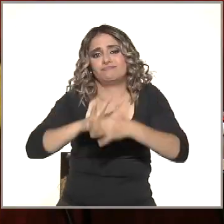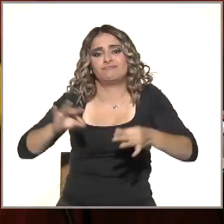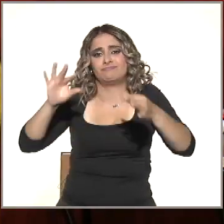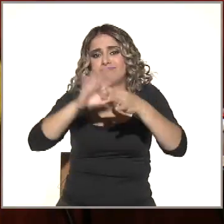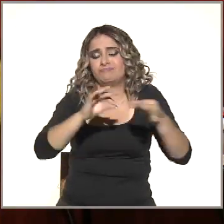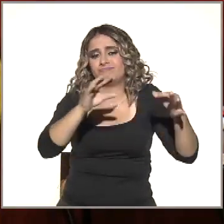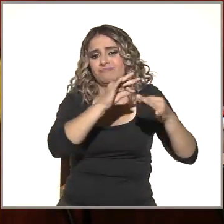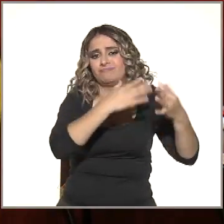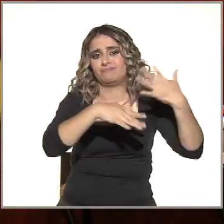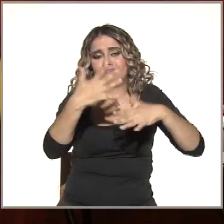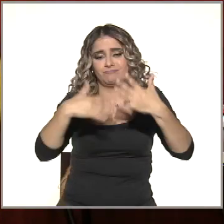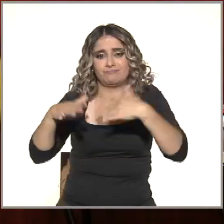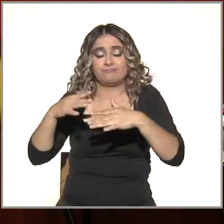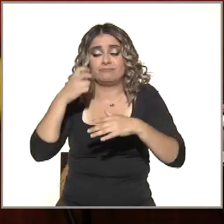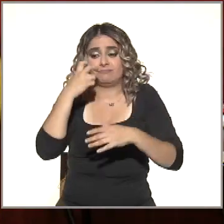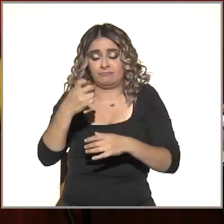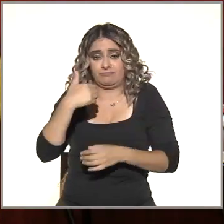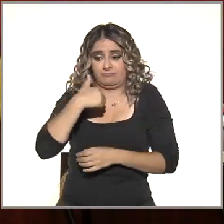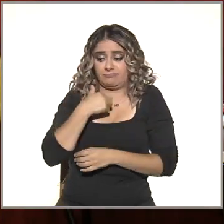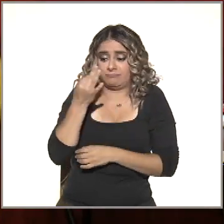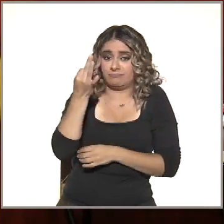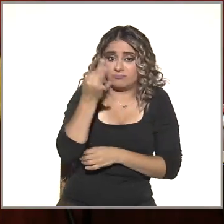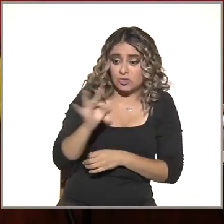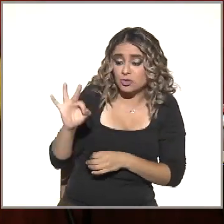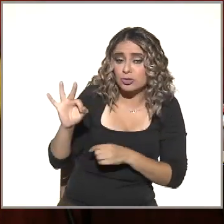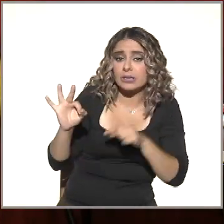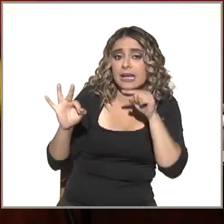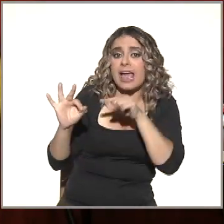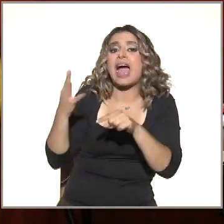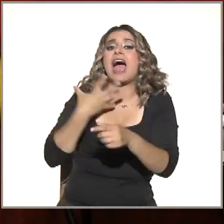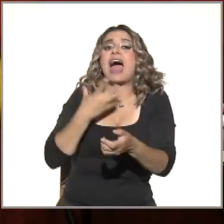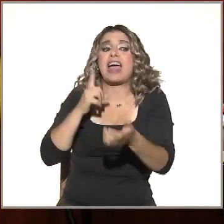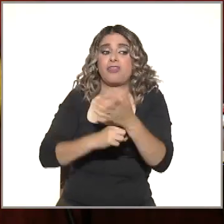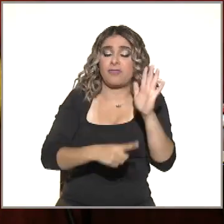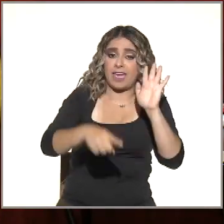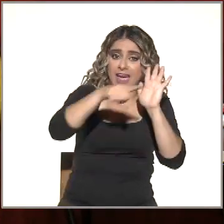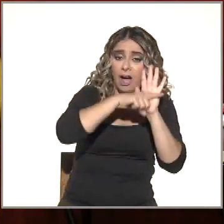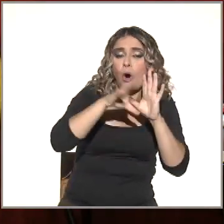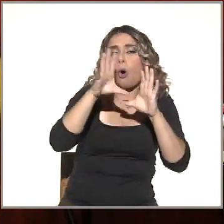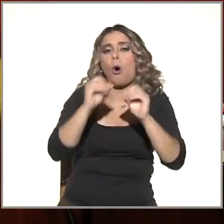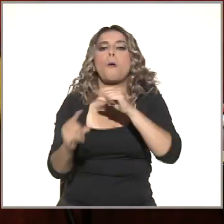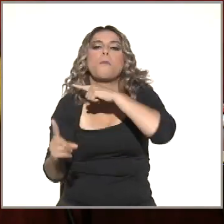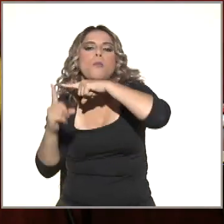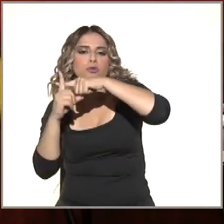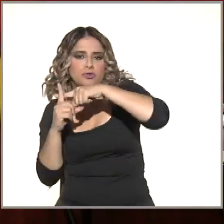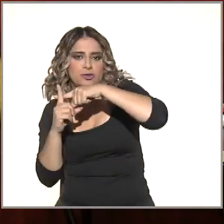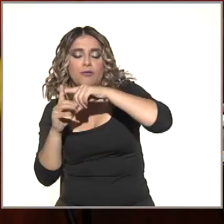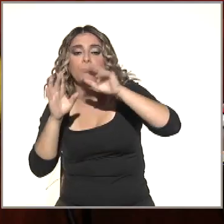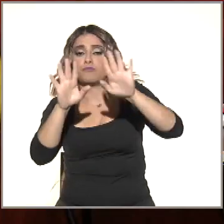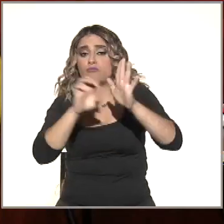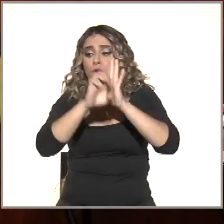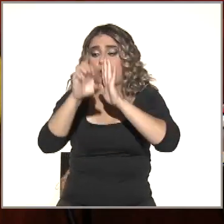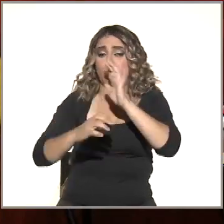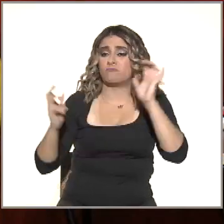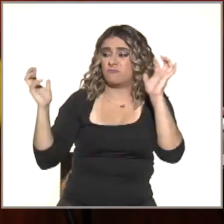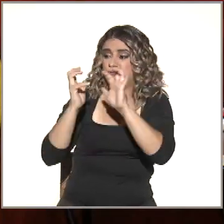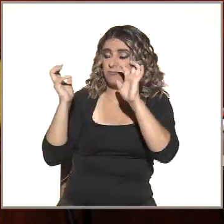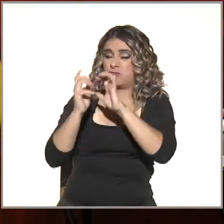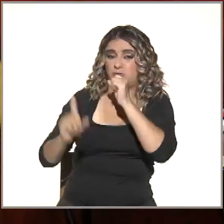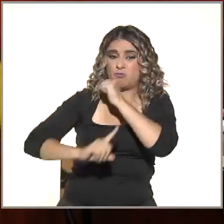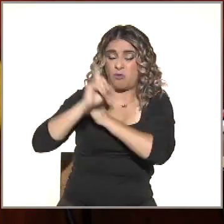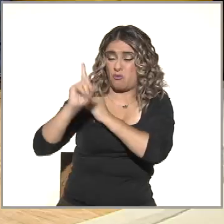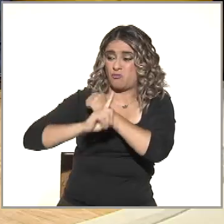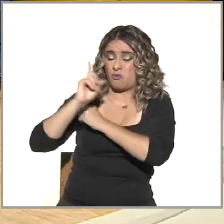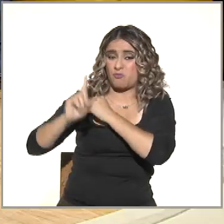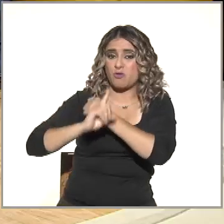funciones sociales. La grosería tiene una función social. Muchas veces un conflicto se